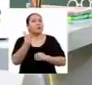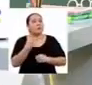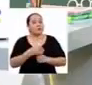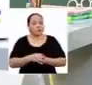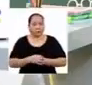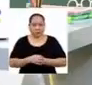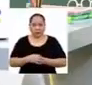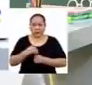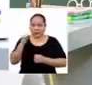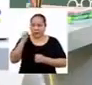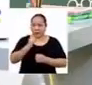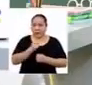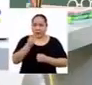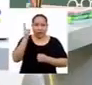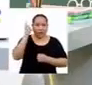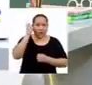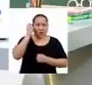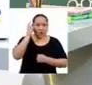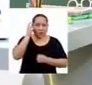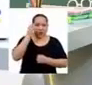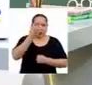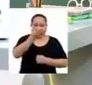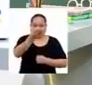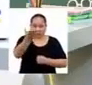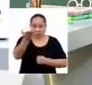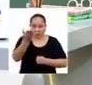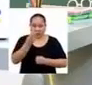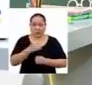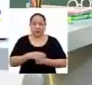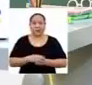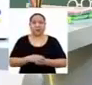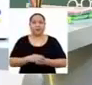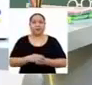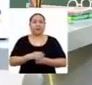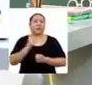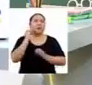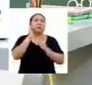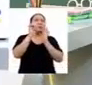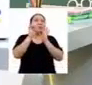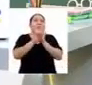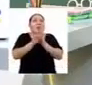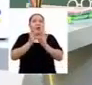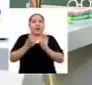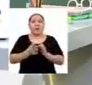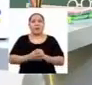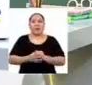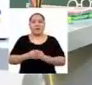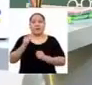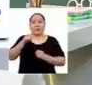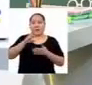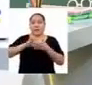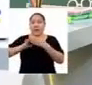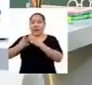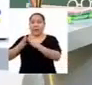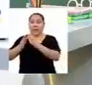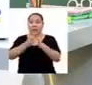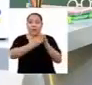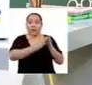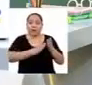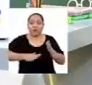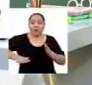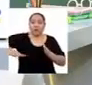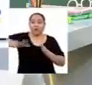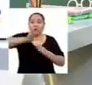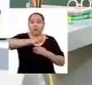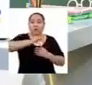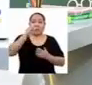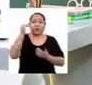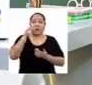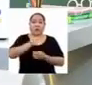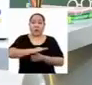Sí, escuchen todas y todos en casa. Por ejemplo, si la población está formada por los niños de edad escolar en